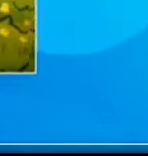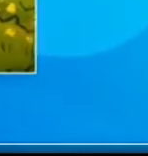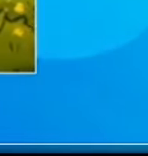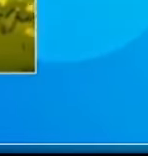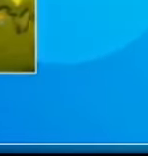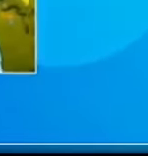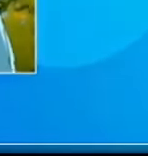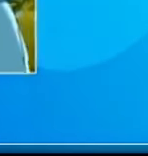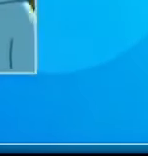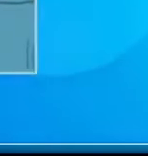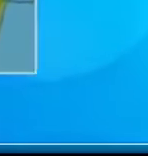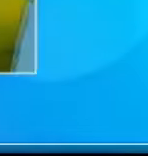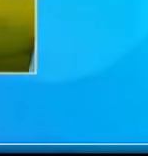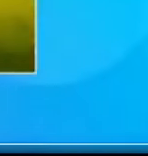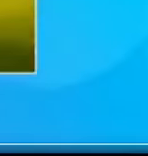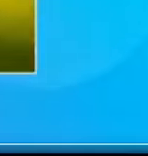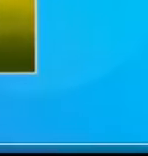jugar.